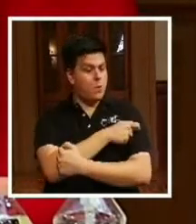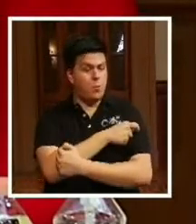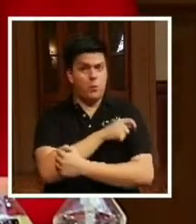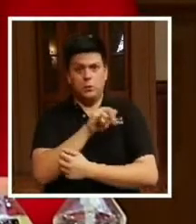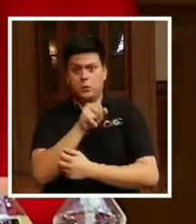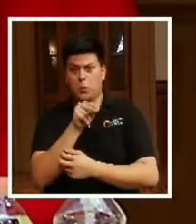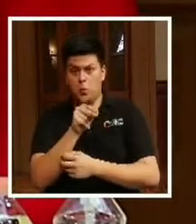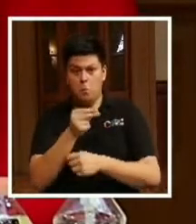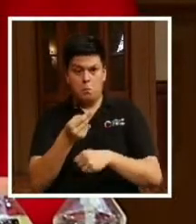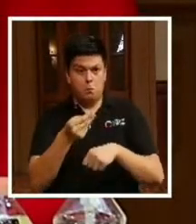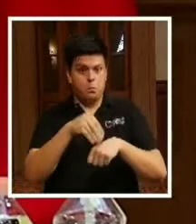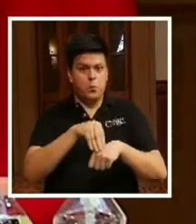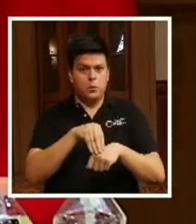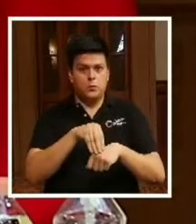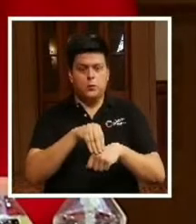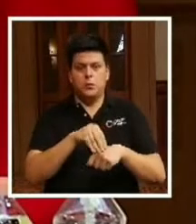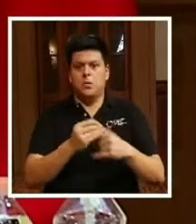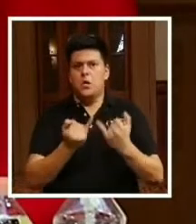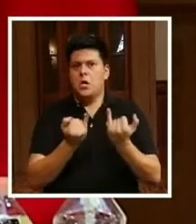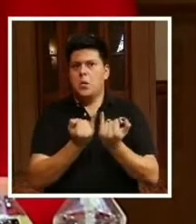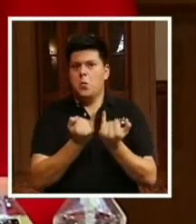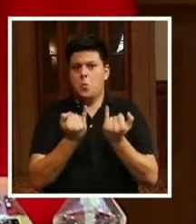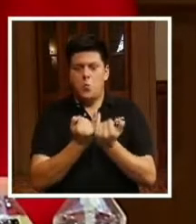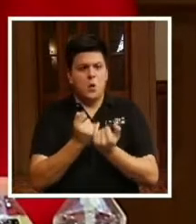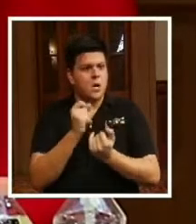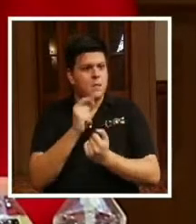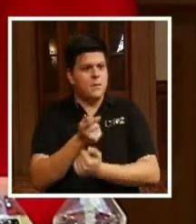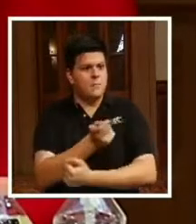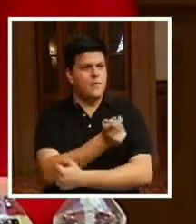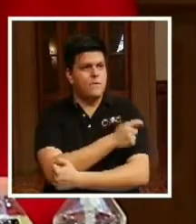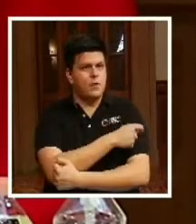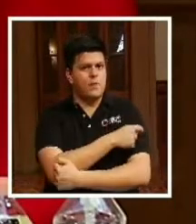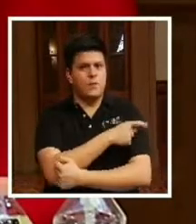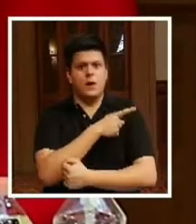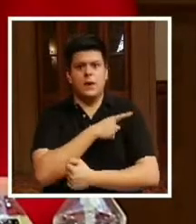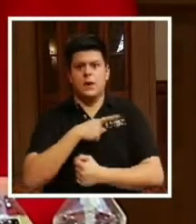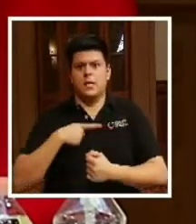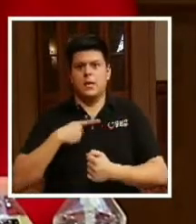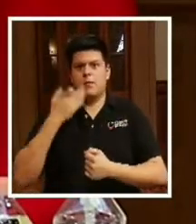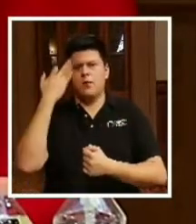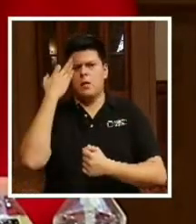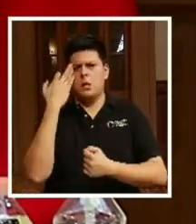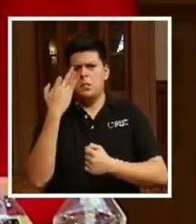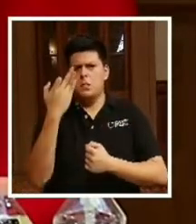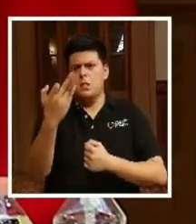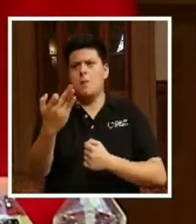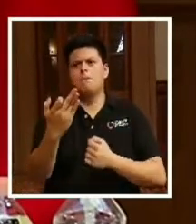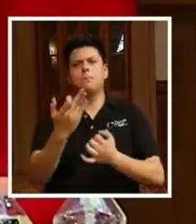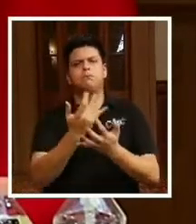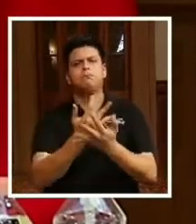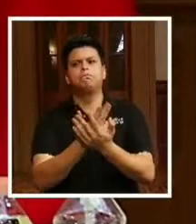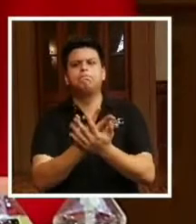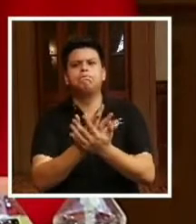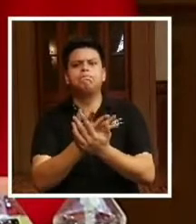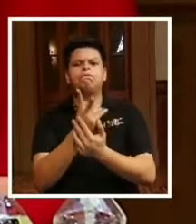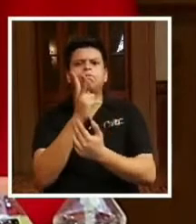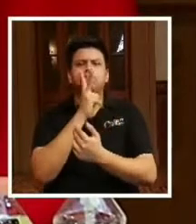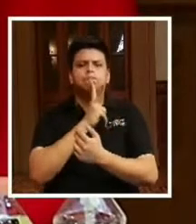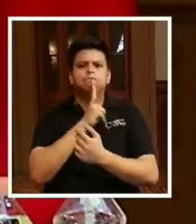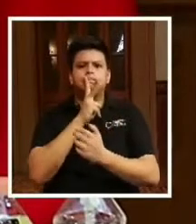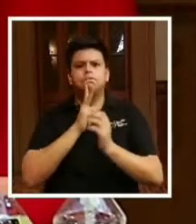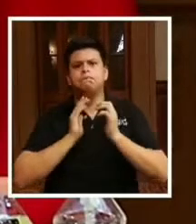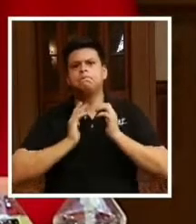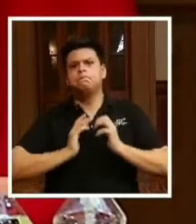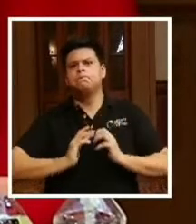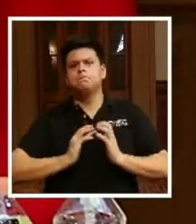no fue aplicada como todo biológico requerimos un tiempo para que el organismo empiece